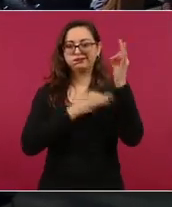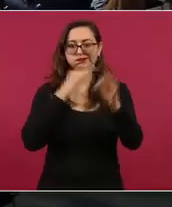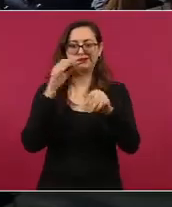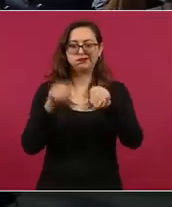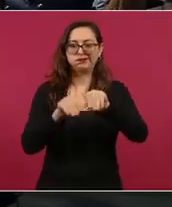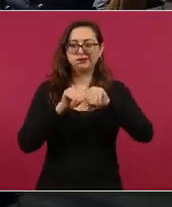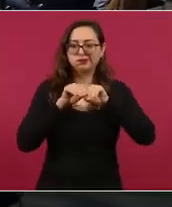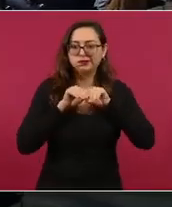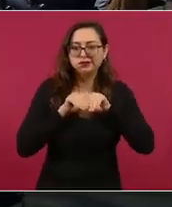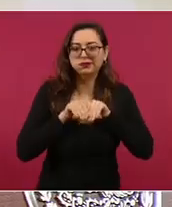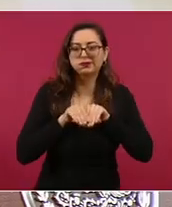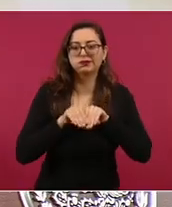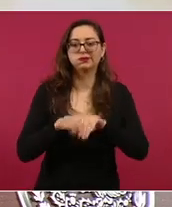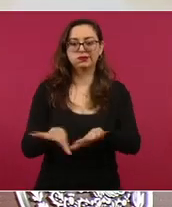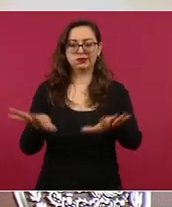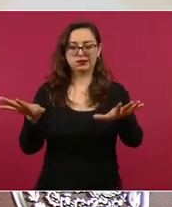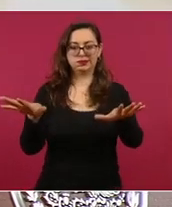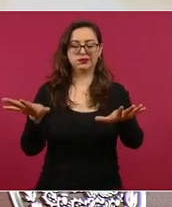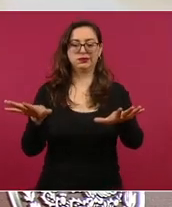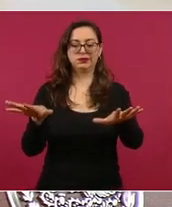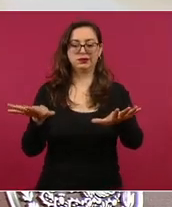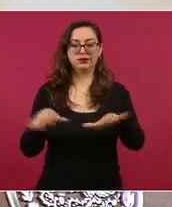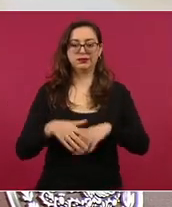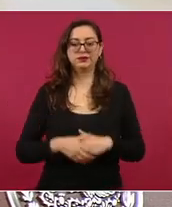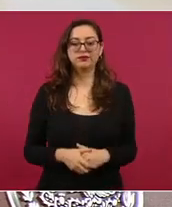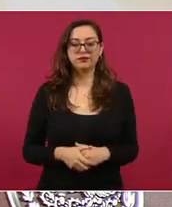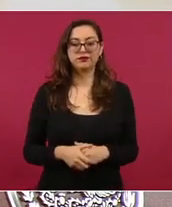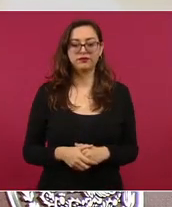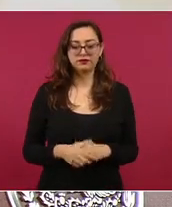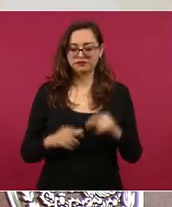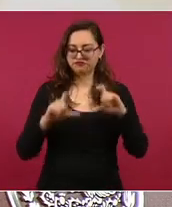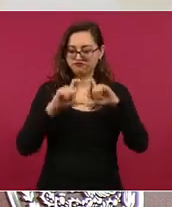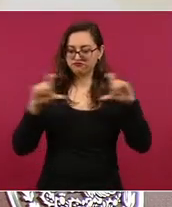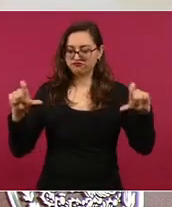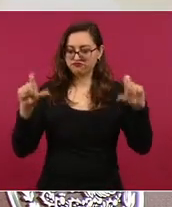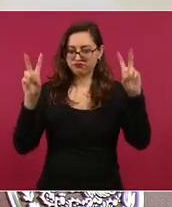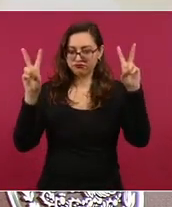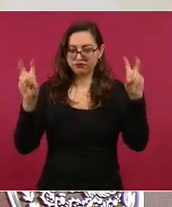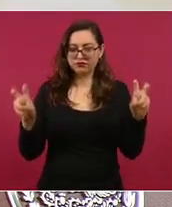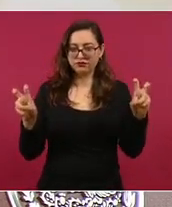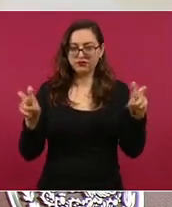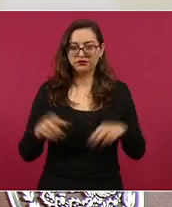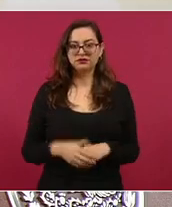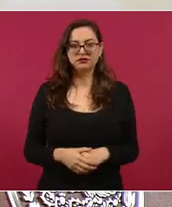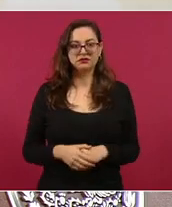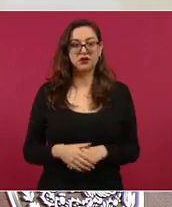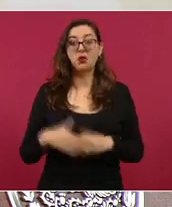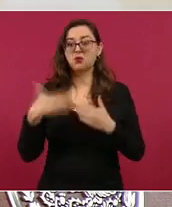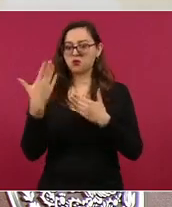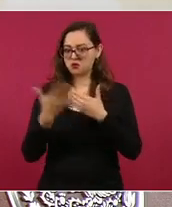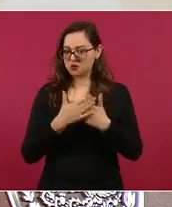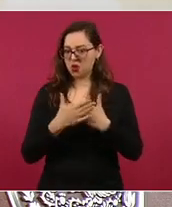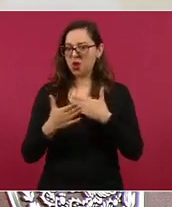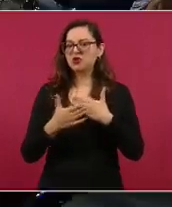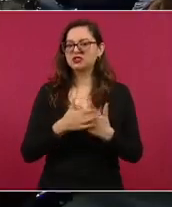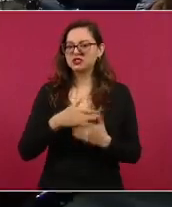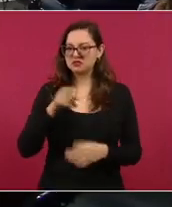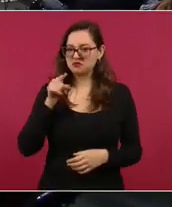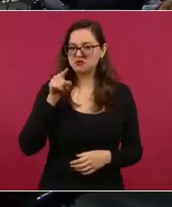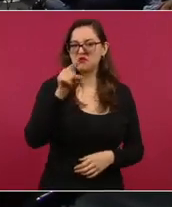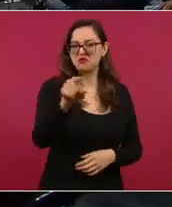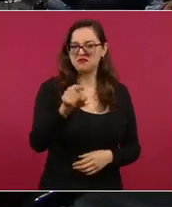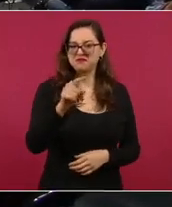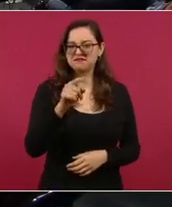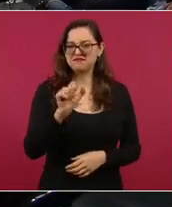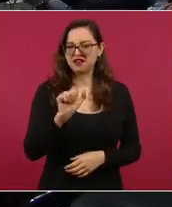un mensaje que dice: ¿sigues tú a AMLO? No sé si. O algo